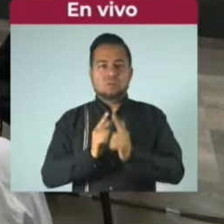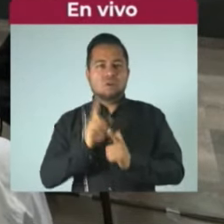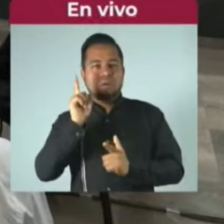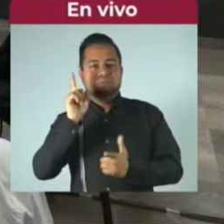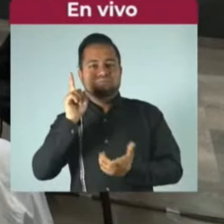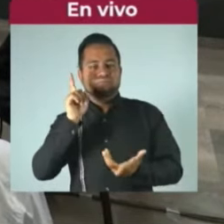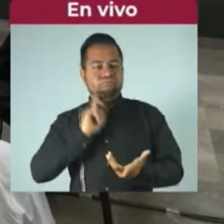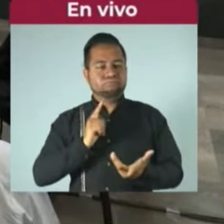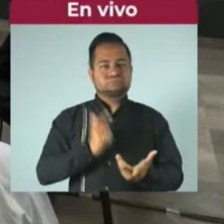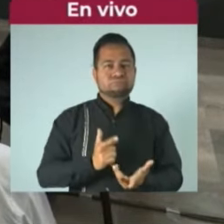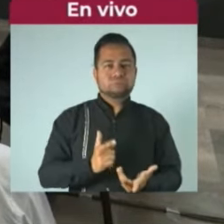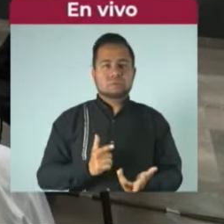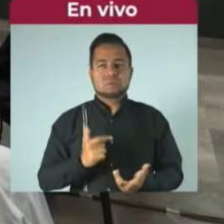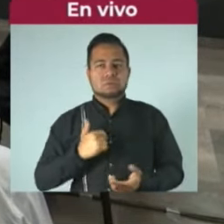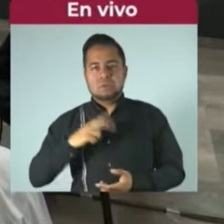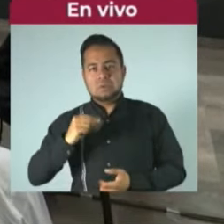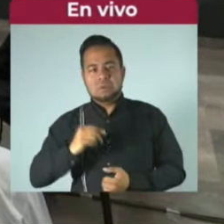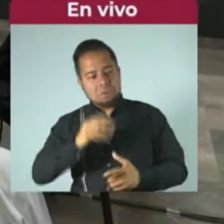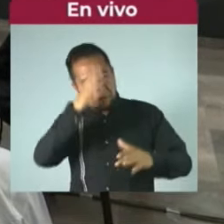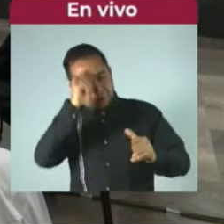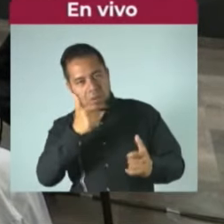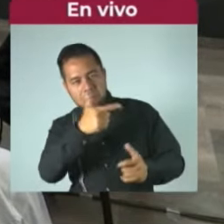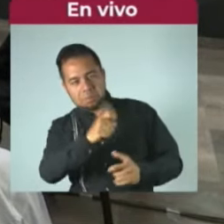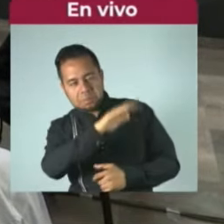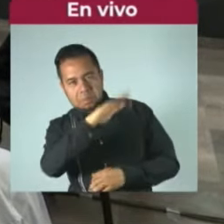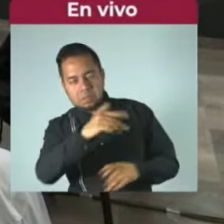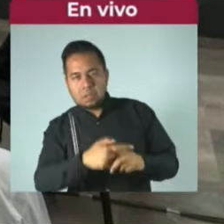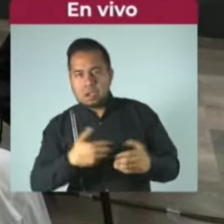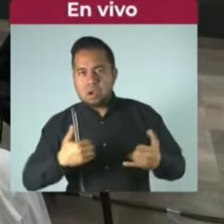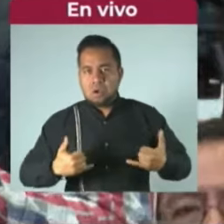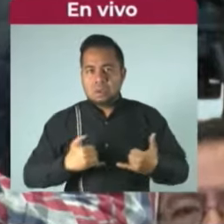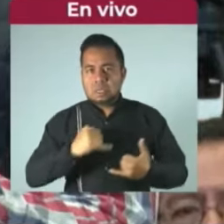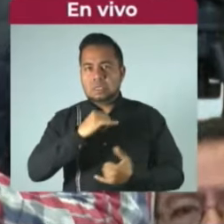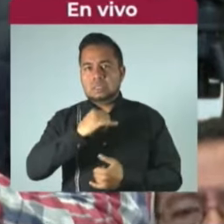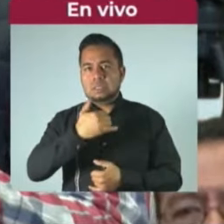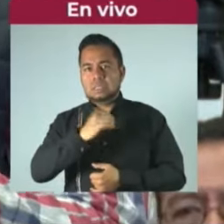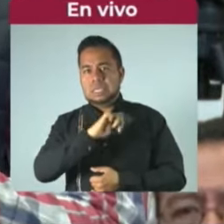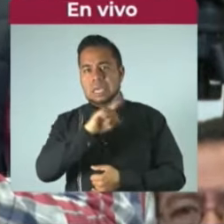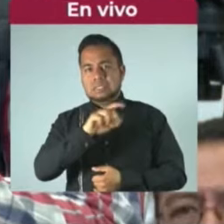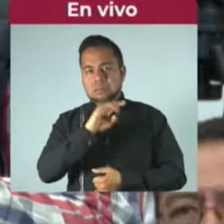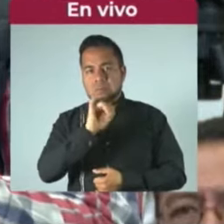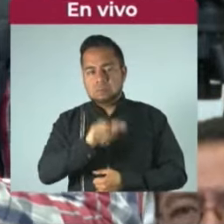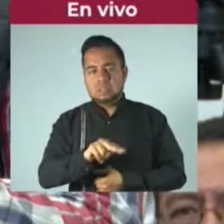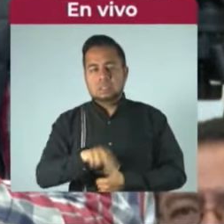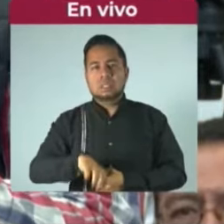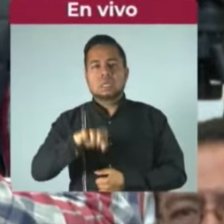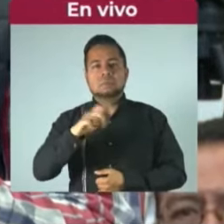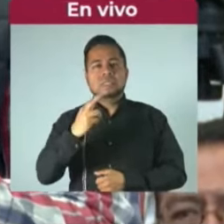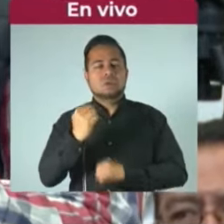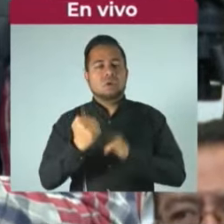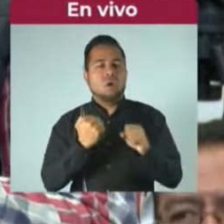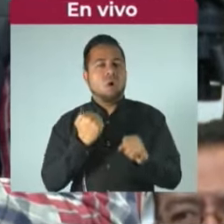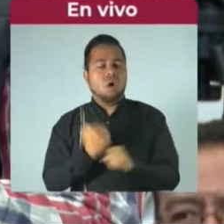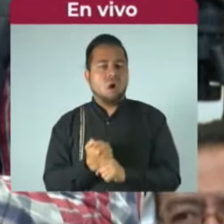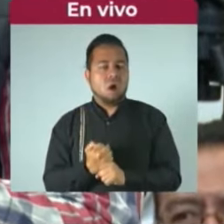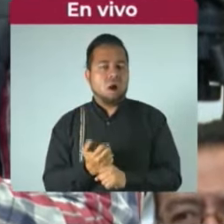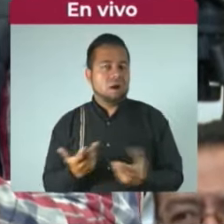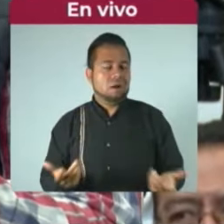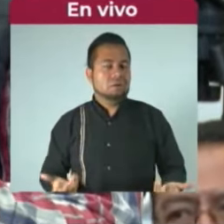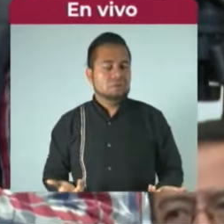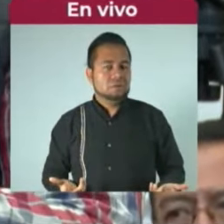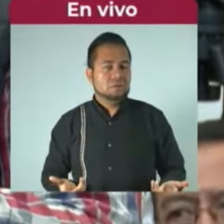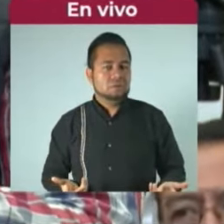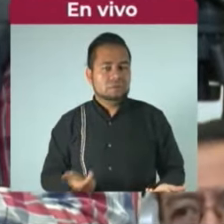encontré ningún pronunciamiento sobre un feminicidio de la joven Yasmín Cruz Vargas de 25 años de edad ella en ese